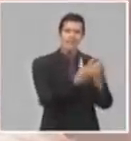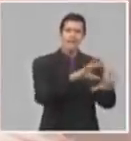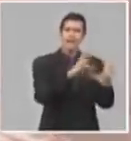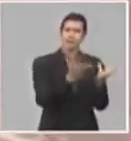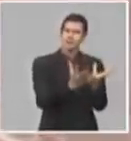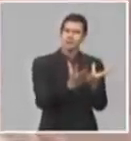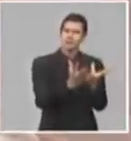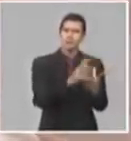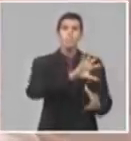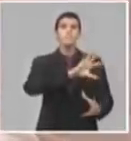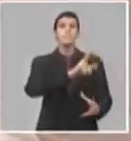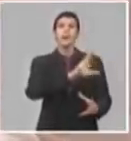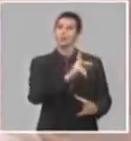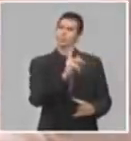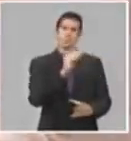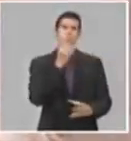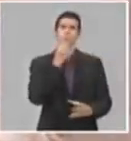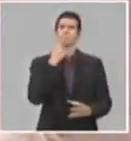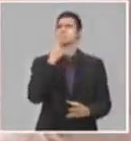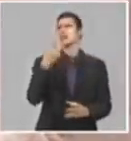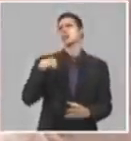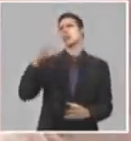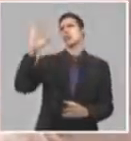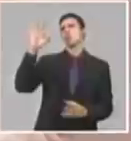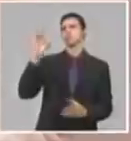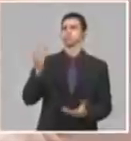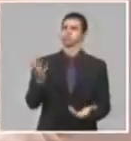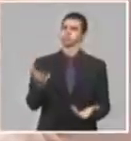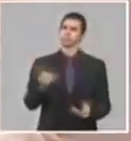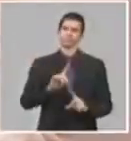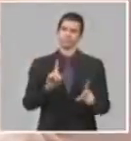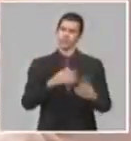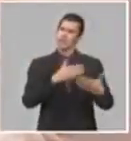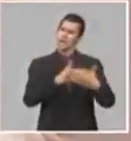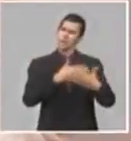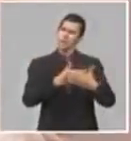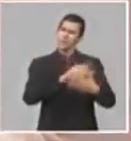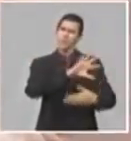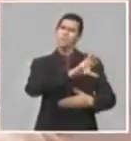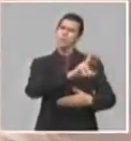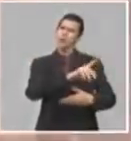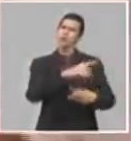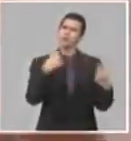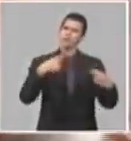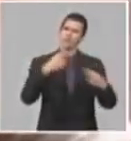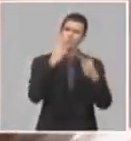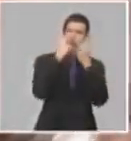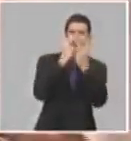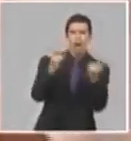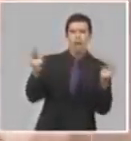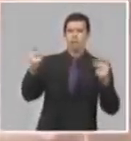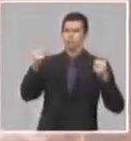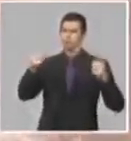en esta misma mesa redonda se informó y pasó a otro tema, la ampliación